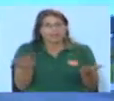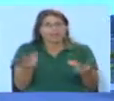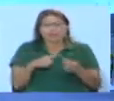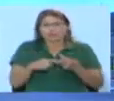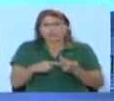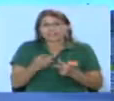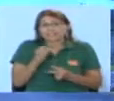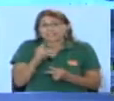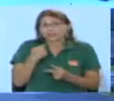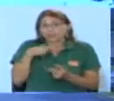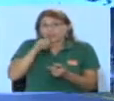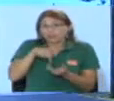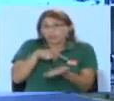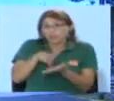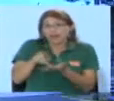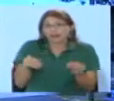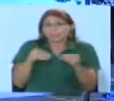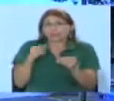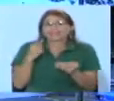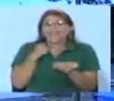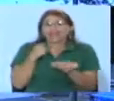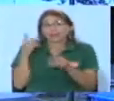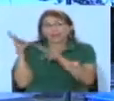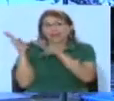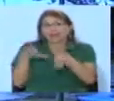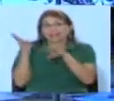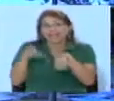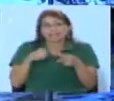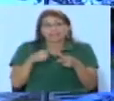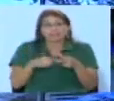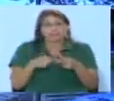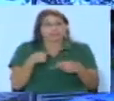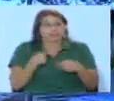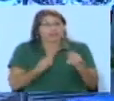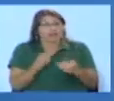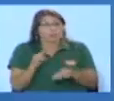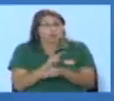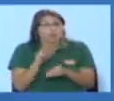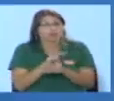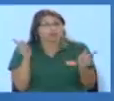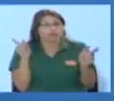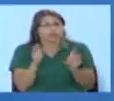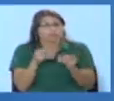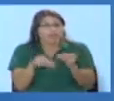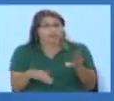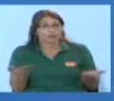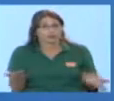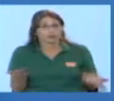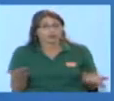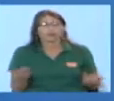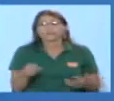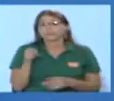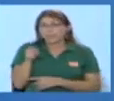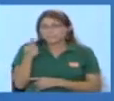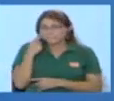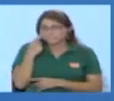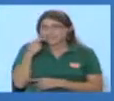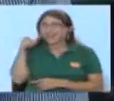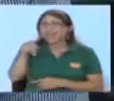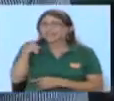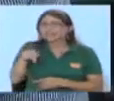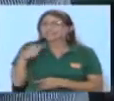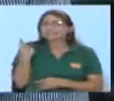que pagar más por la descarga lo que va a generar es que yo lo use menos. Vea, ¿sí? el elemento fundamental aquí es que siempre